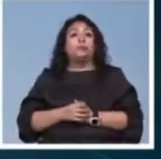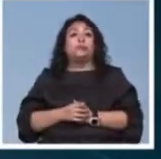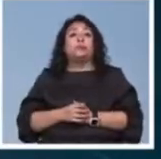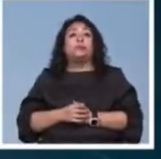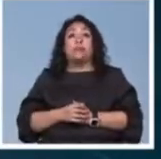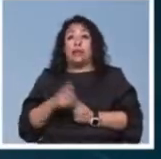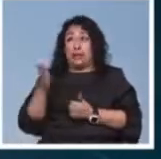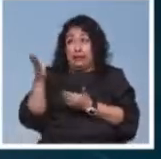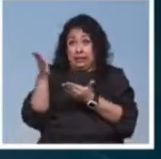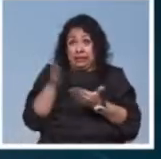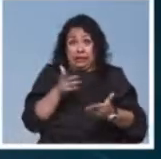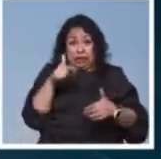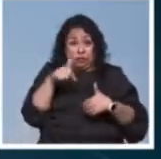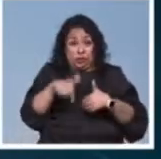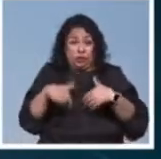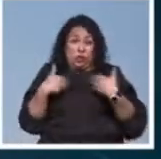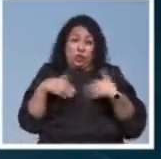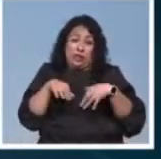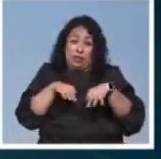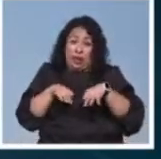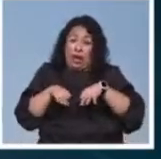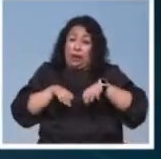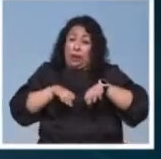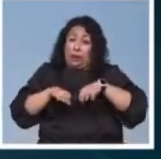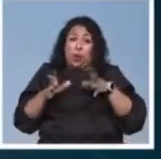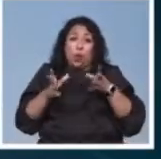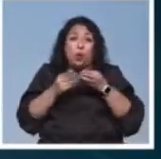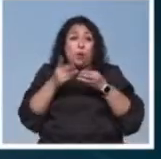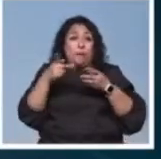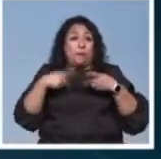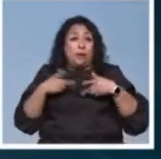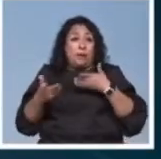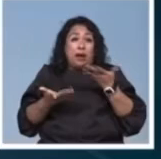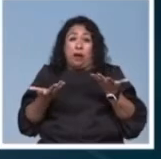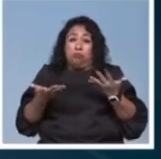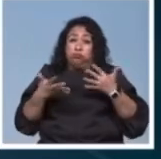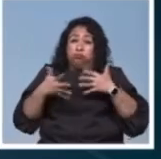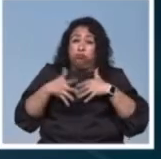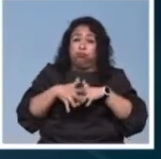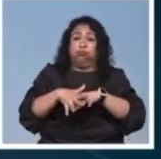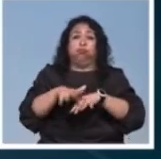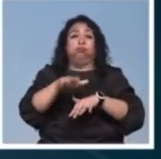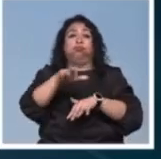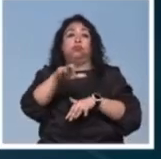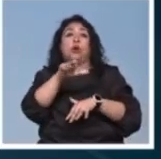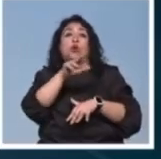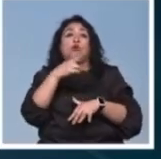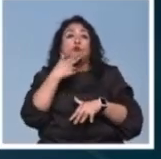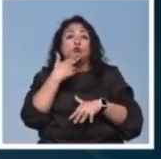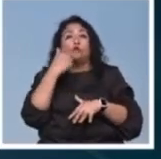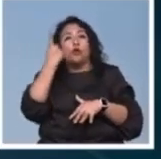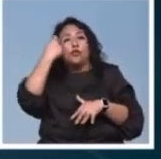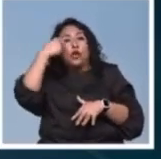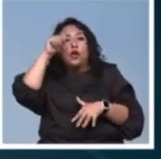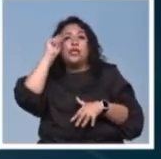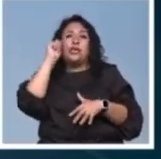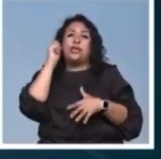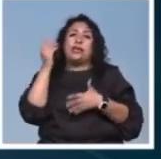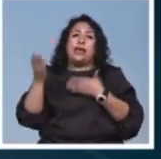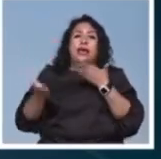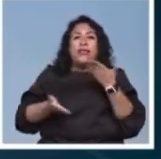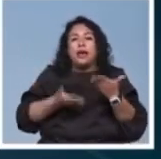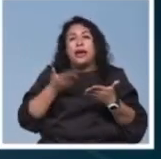Desde que llegamos estamos trabajando minuciosamente con los bailarines, integrándolo a lo que es la parte teórica, la parte de la